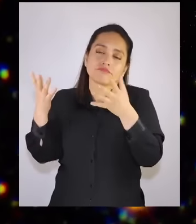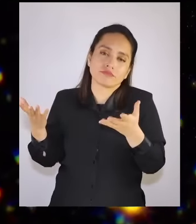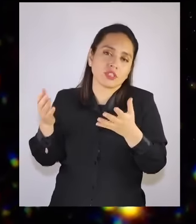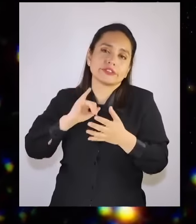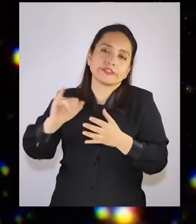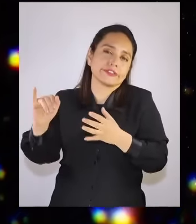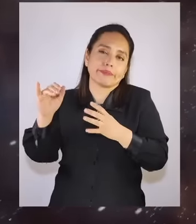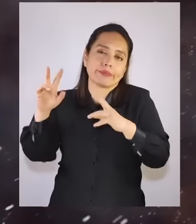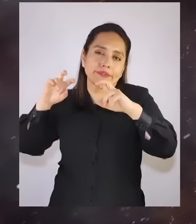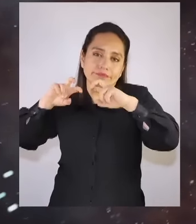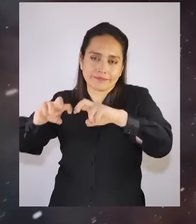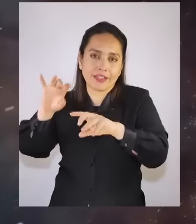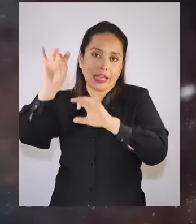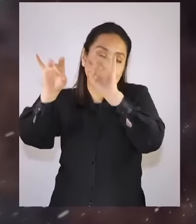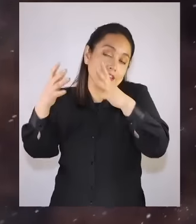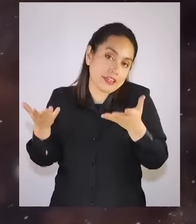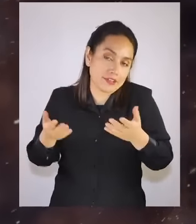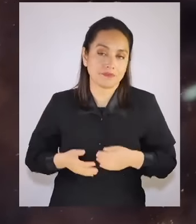estudiando estrellas, digamos.